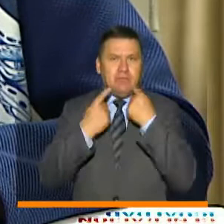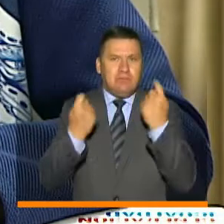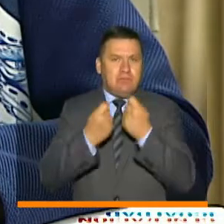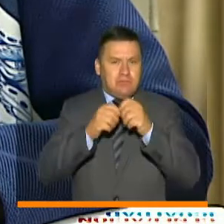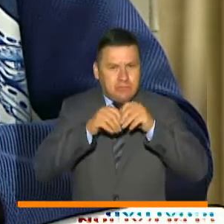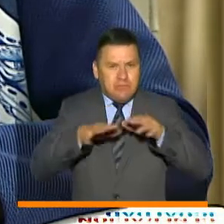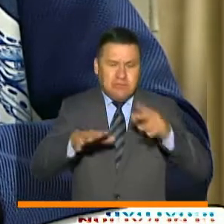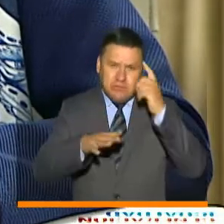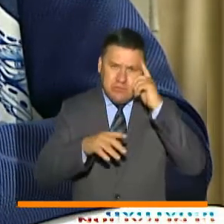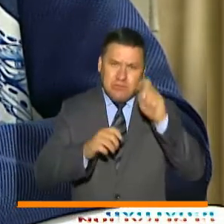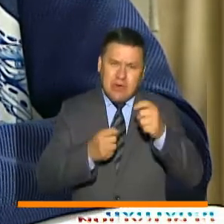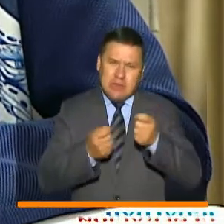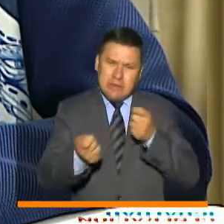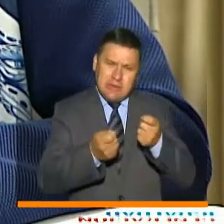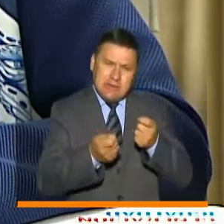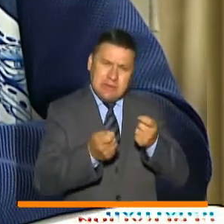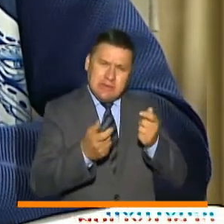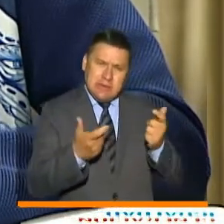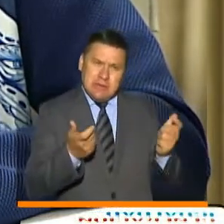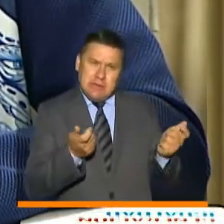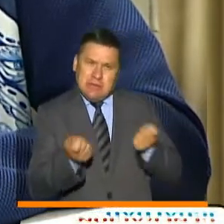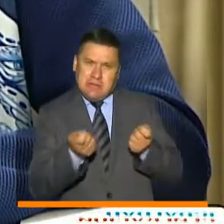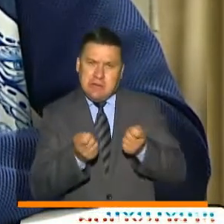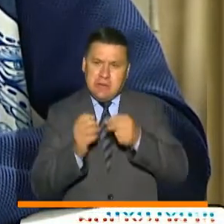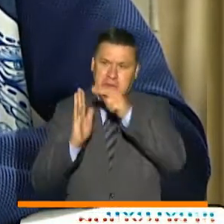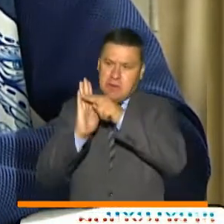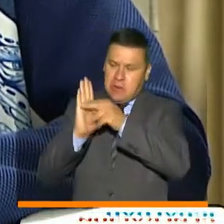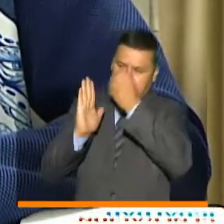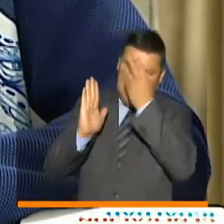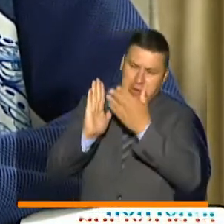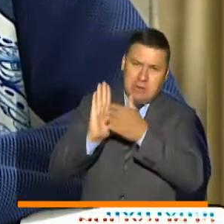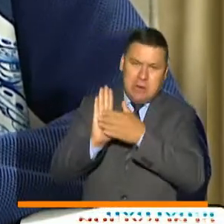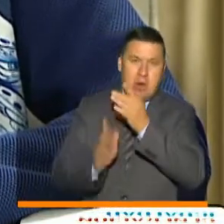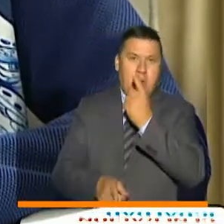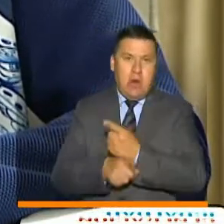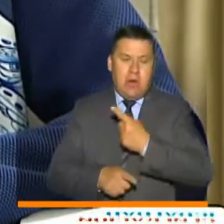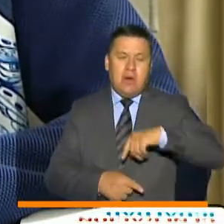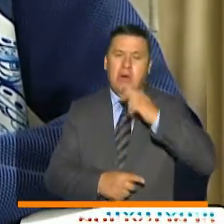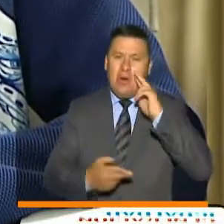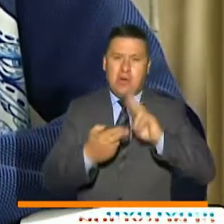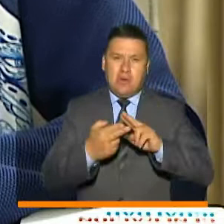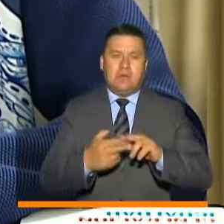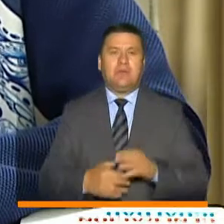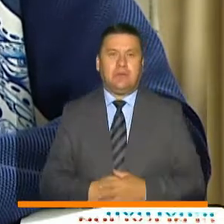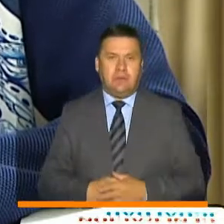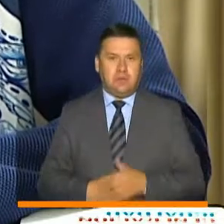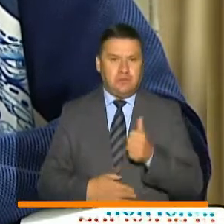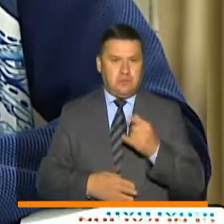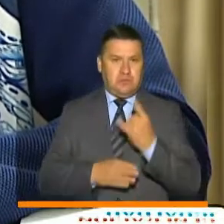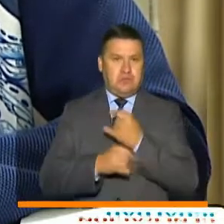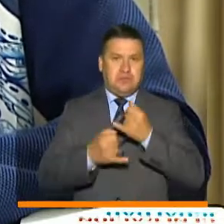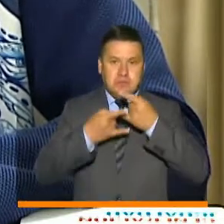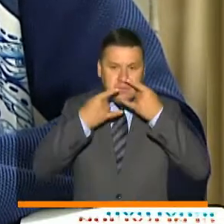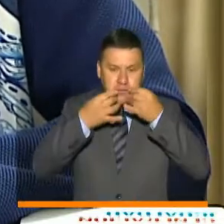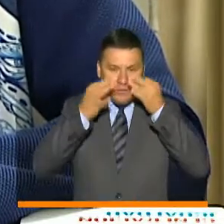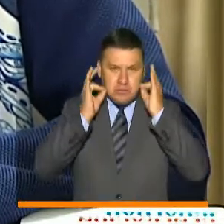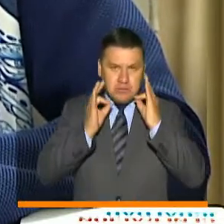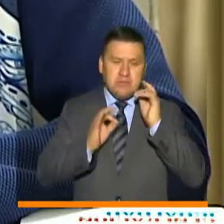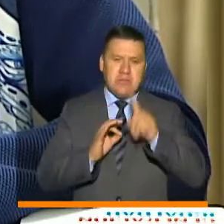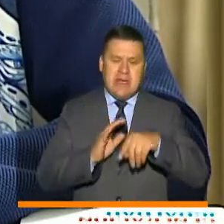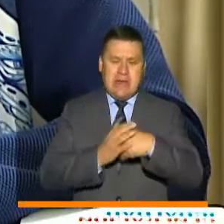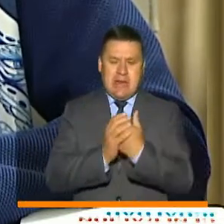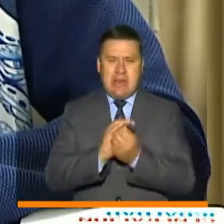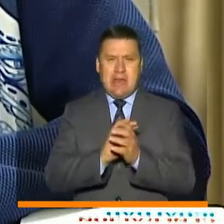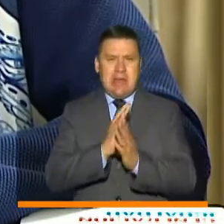puede mitigarse si se adoptan las medidas preventivas adecuadas que ya conocemos. El buen uso de la mascarilla, el lavado